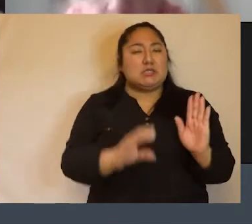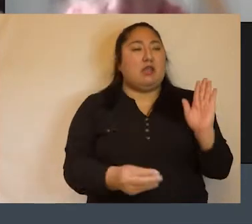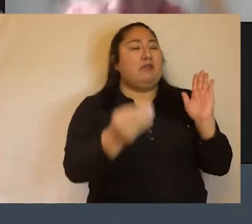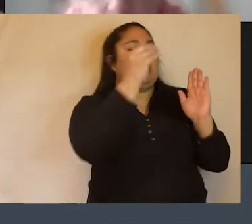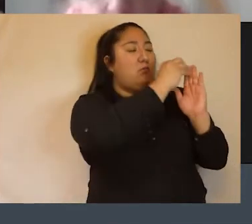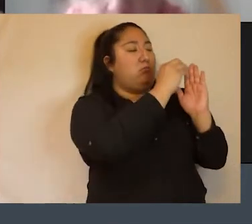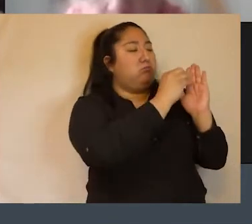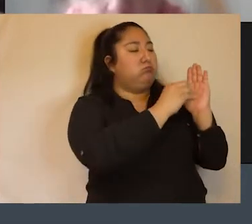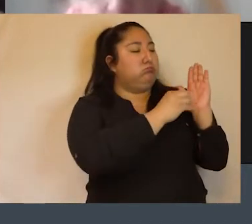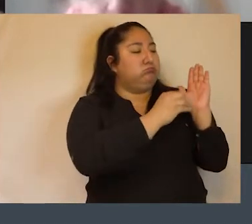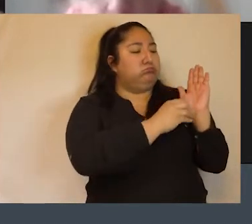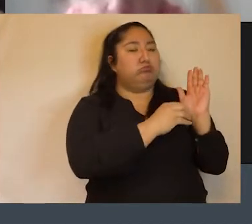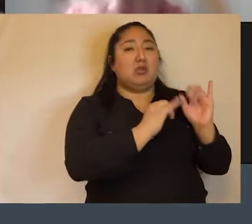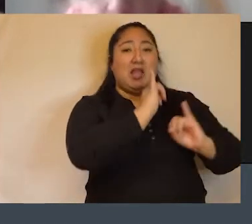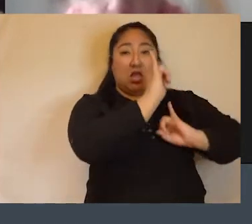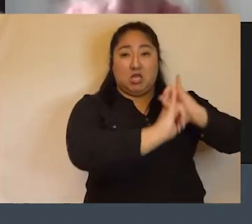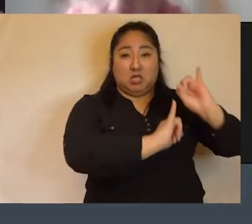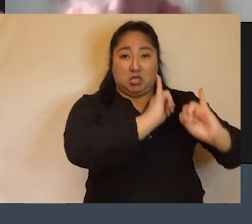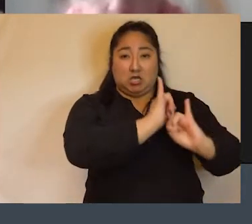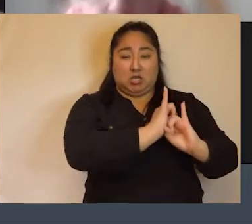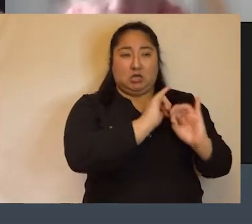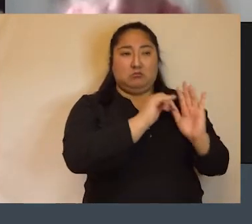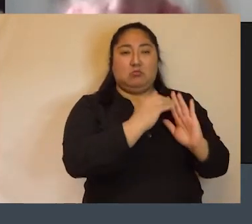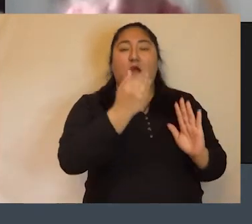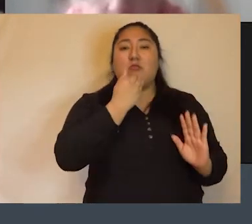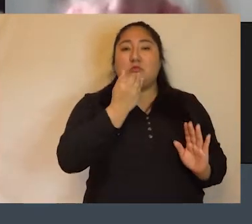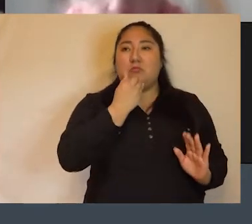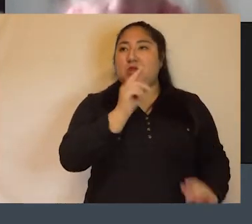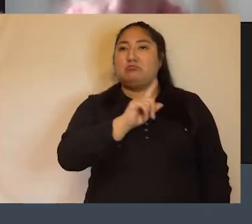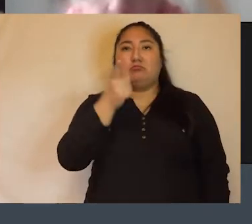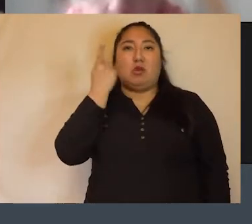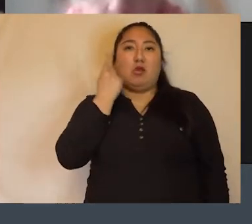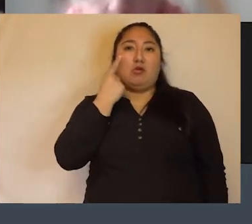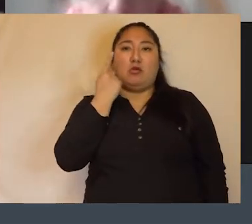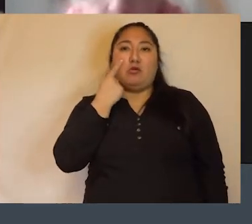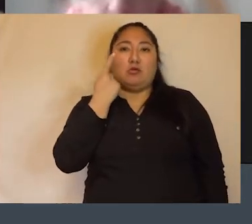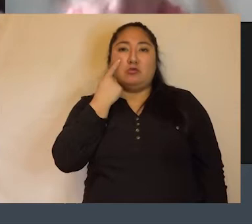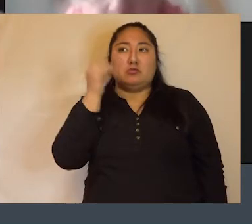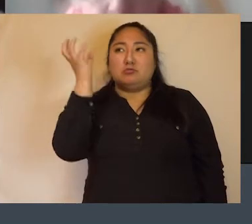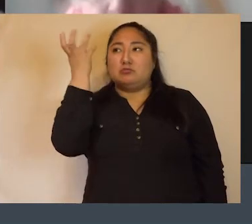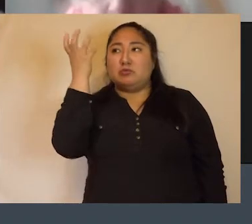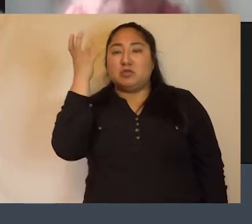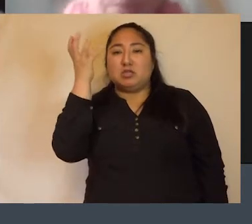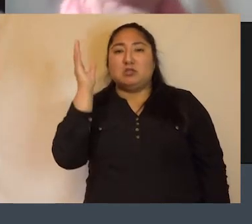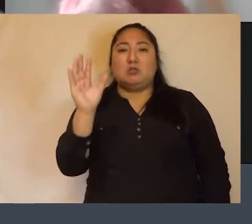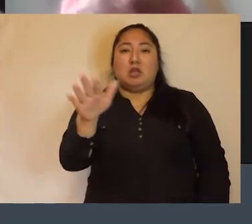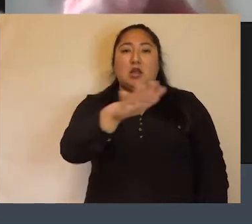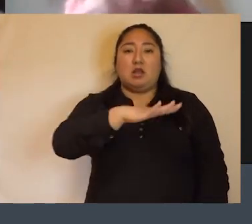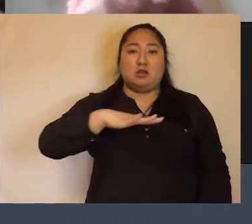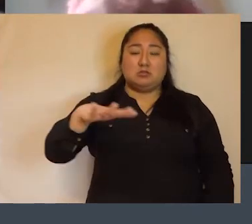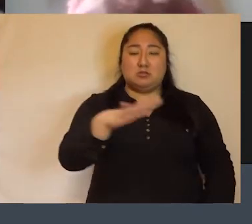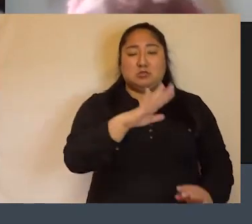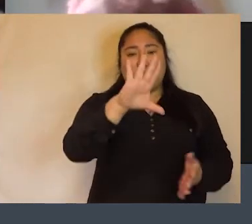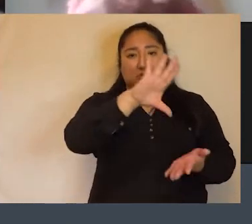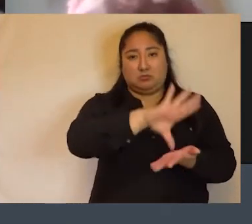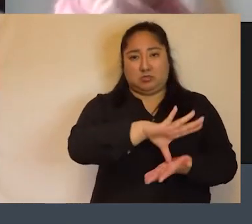saben llenar un formulario en vía remota, también es no conocer la situación real del país.